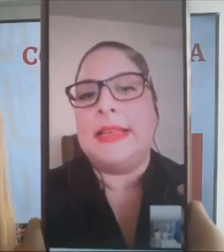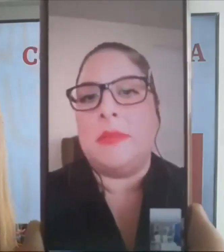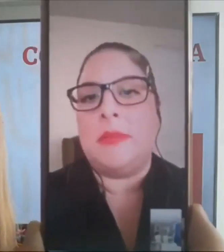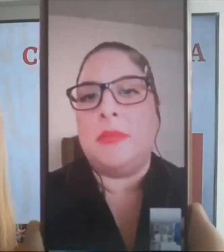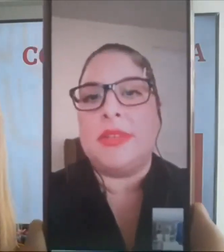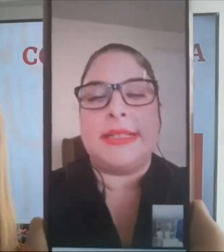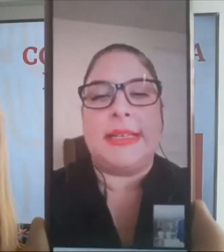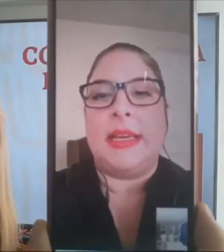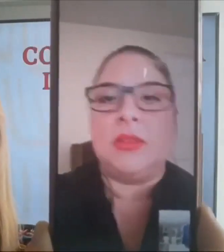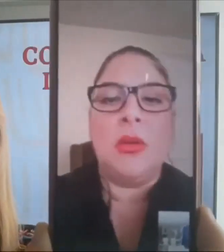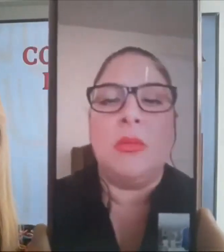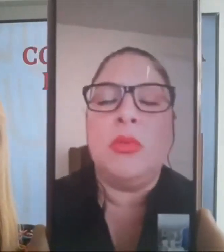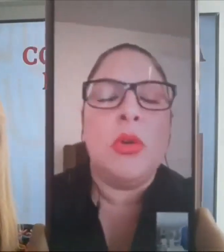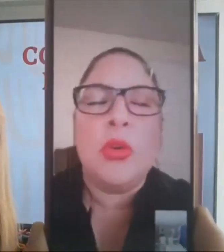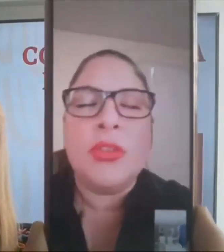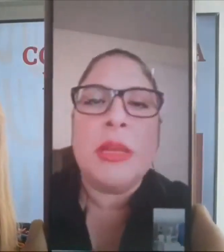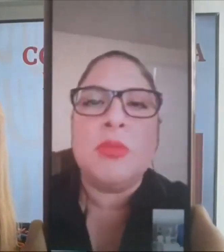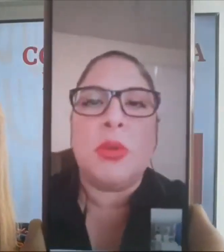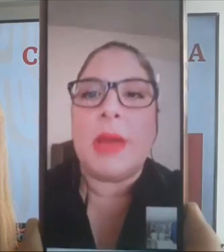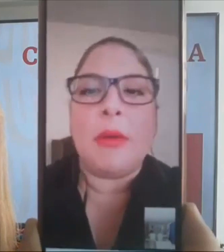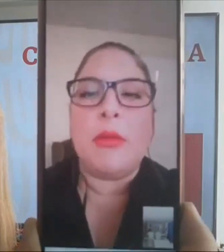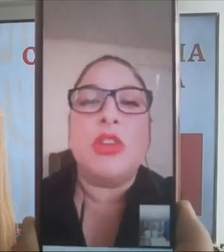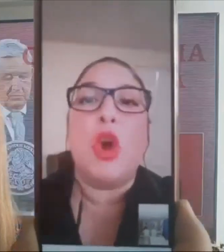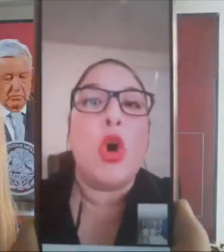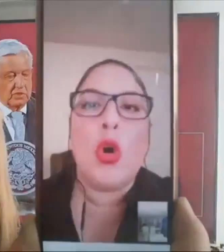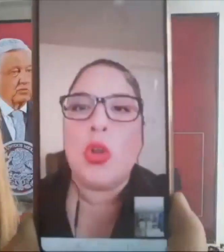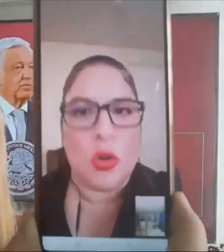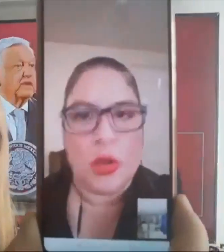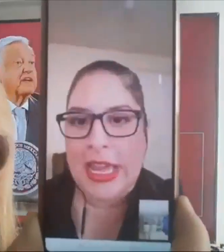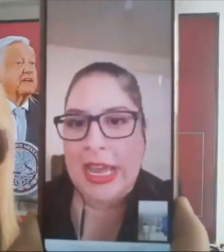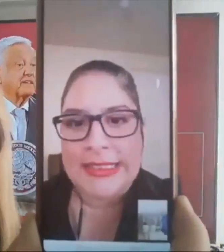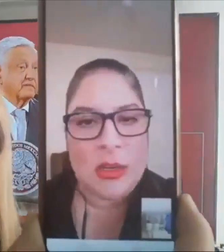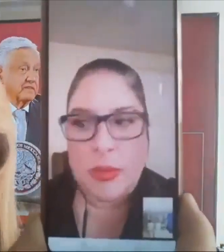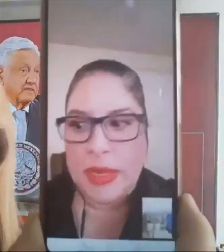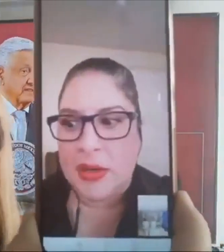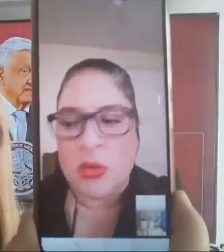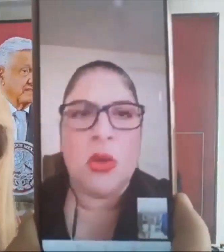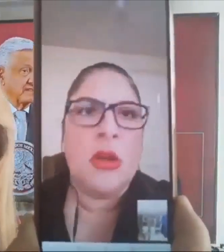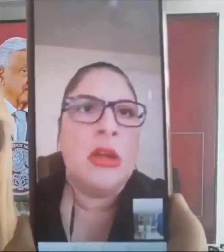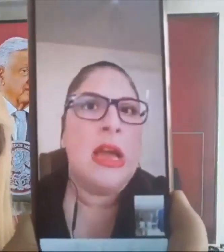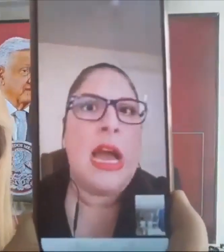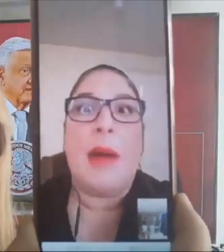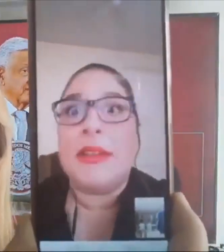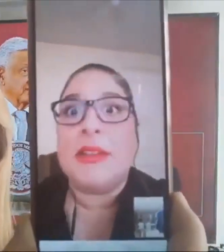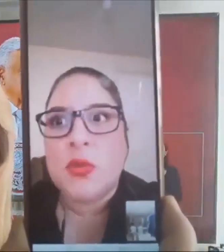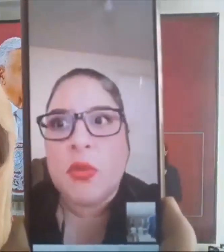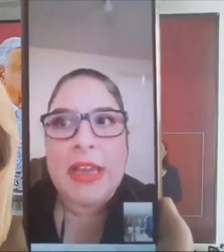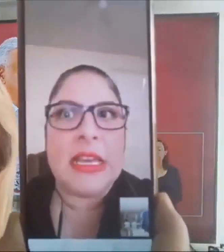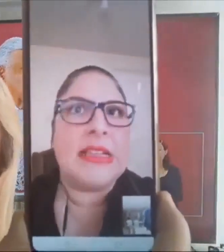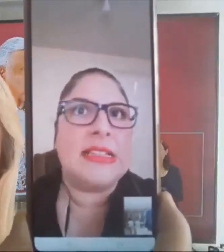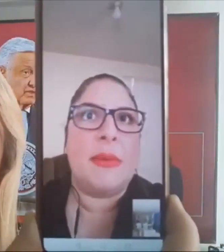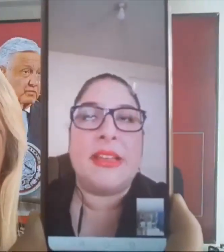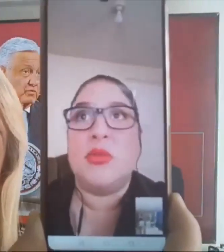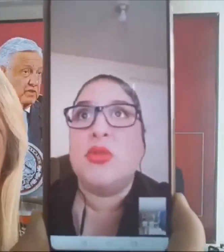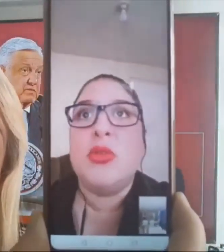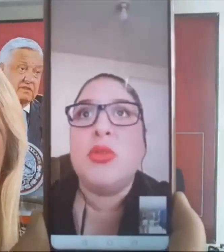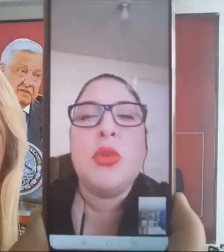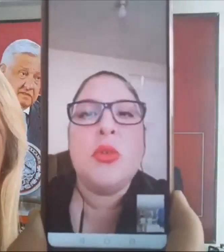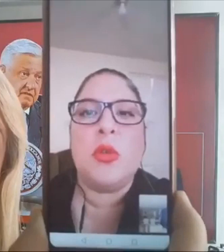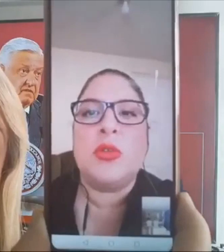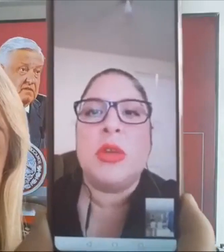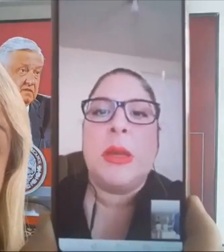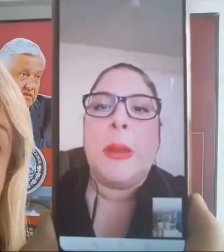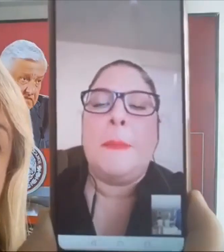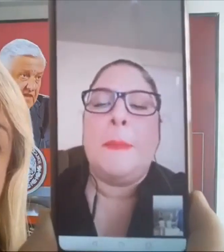se vale que sigamos exigiendo, no tenemos por qué aplaudir todo lo que hace el gobierno, habrá sus fallas, habrá